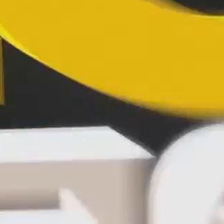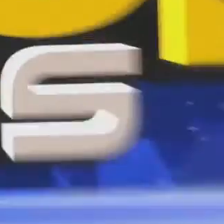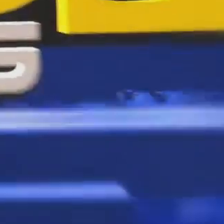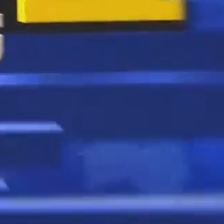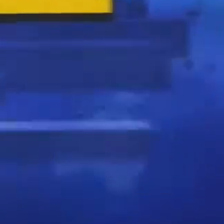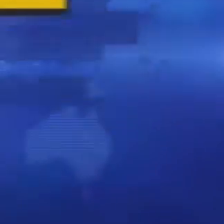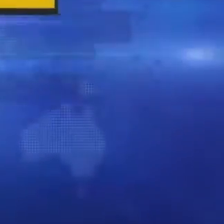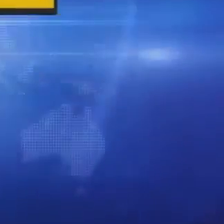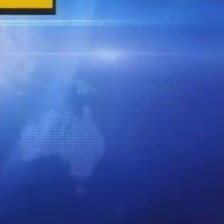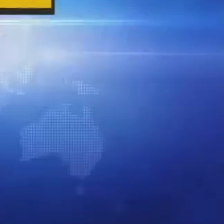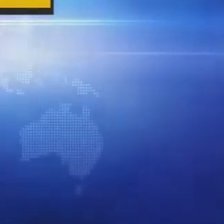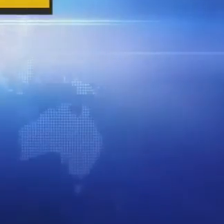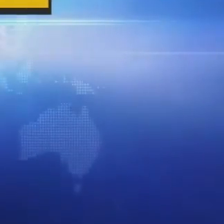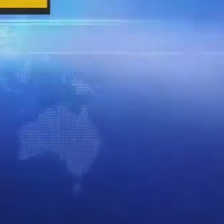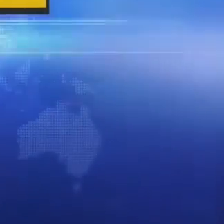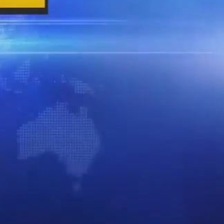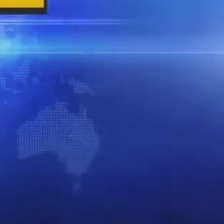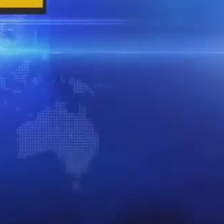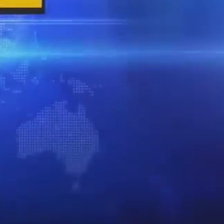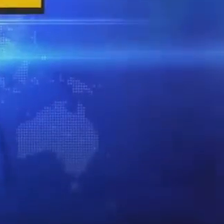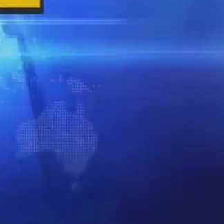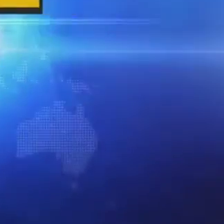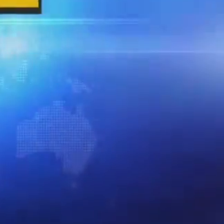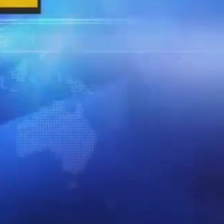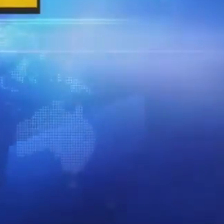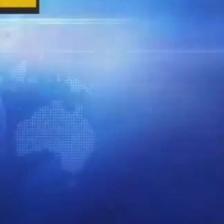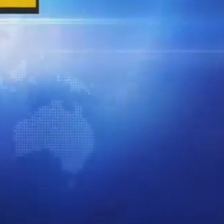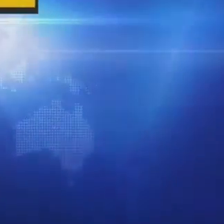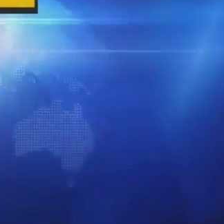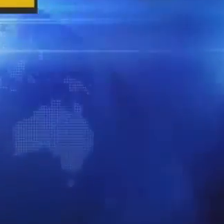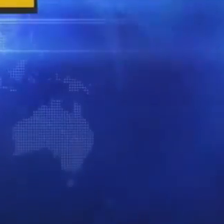limpieza. Enlace Noticias, lo que usted quiere ver.